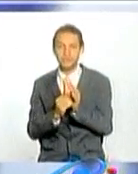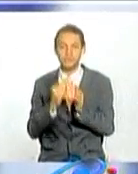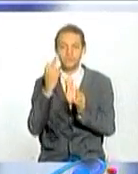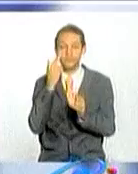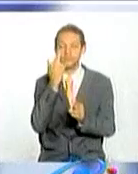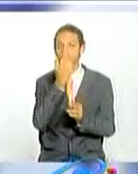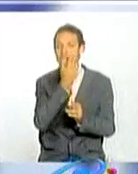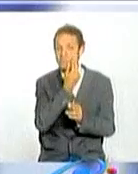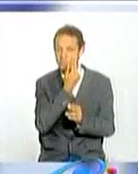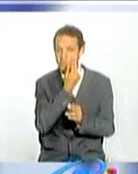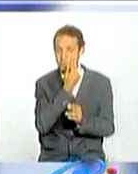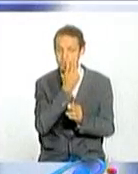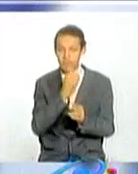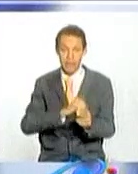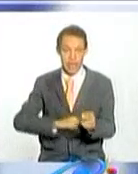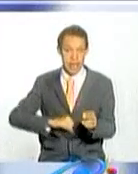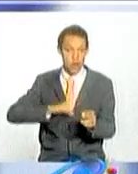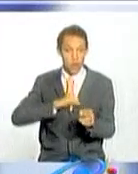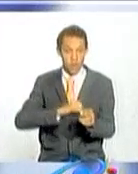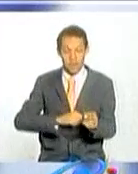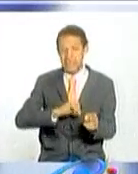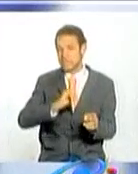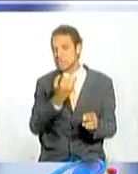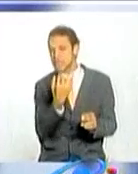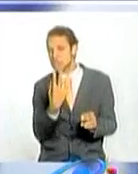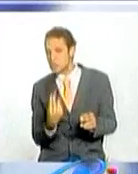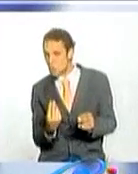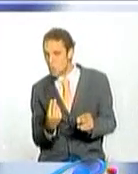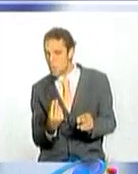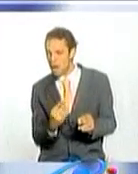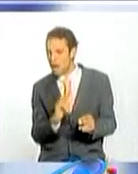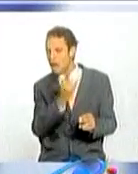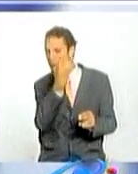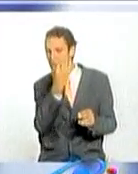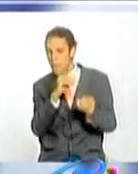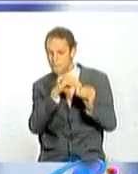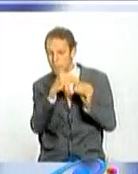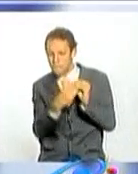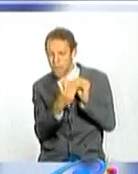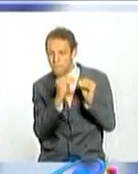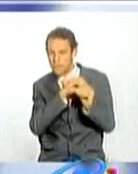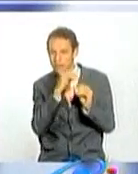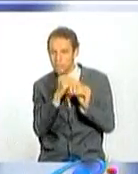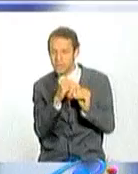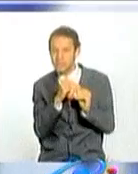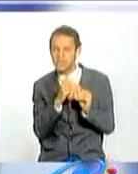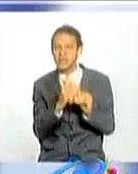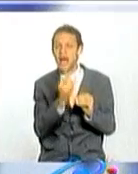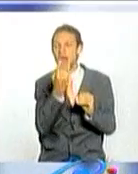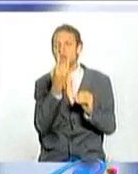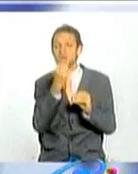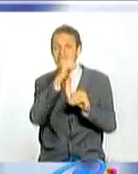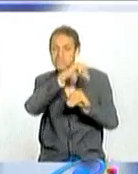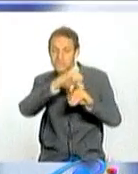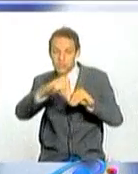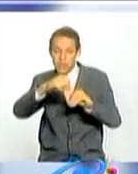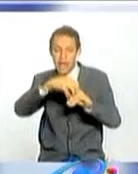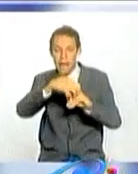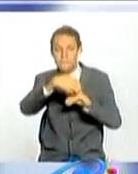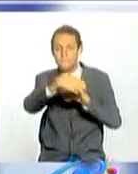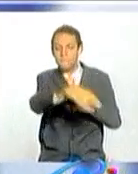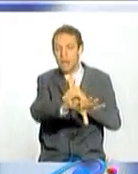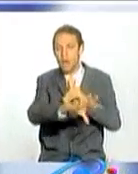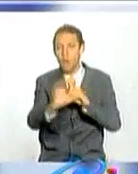entramos con ecografía a definir si se trata de un nódulo sólido o un nódulo quístico. Es decir, si es una